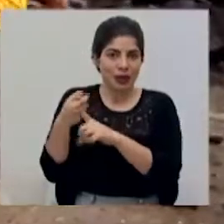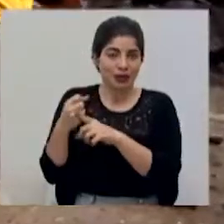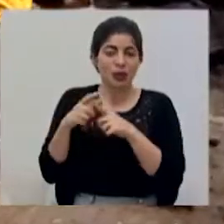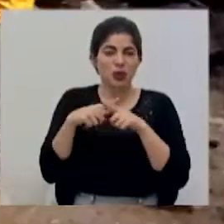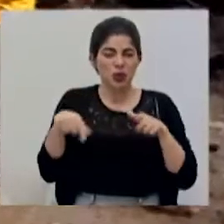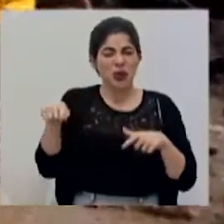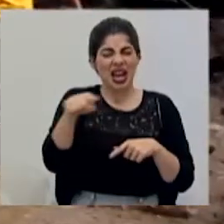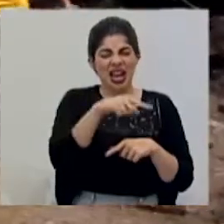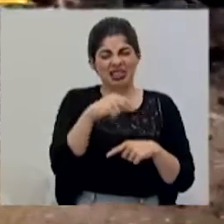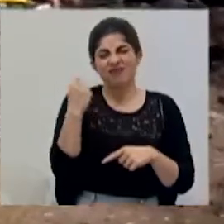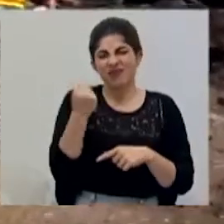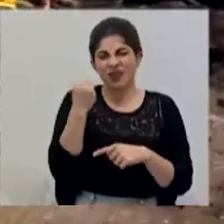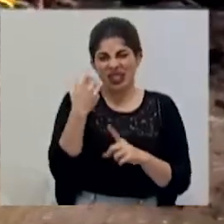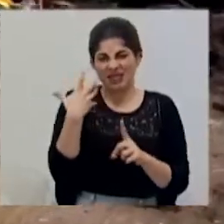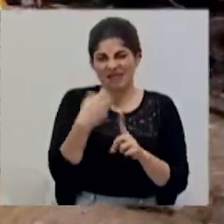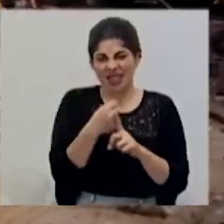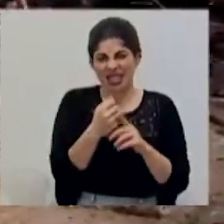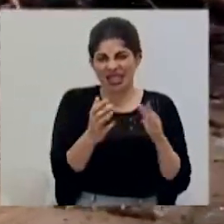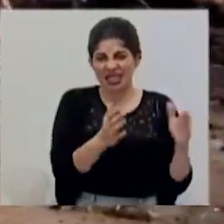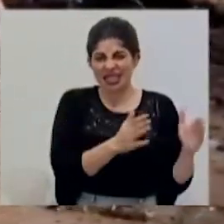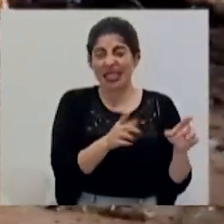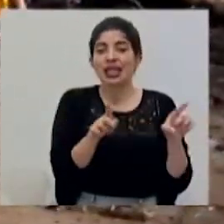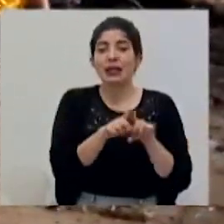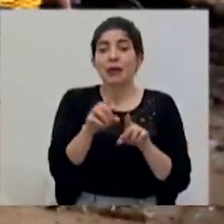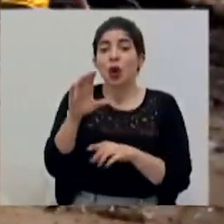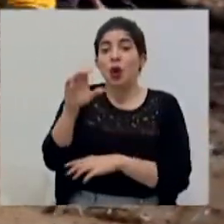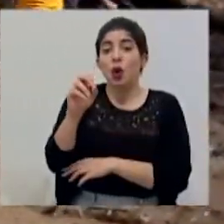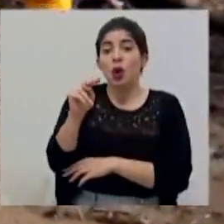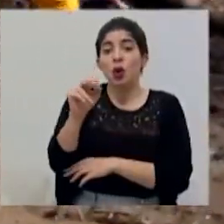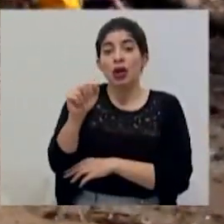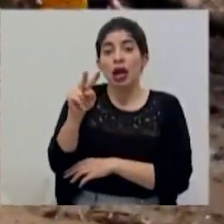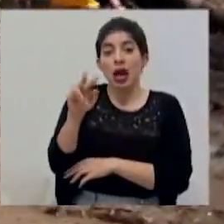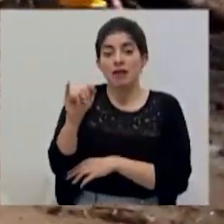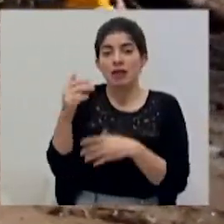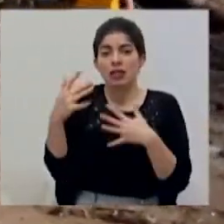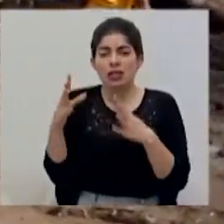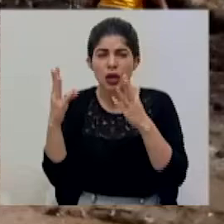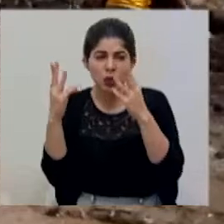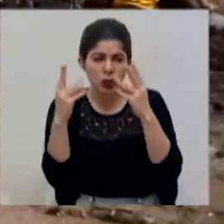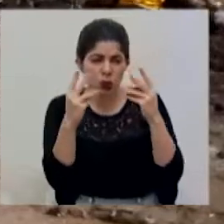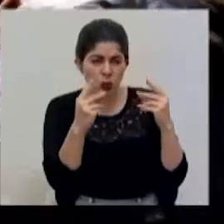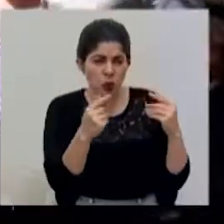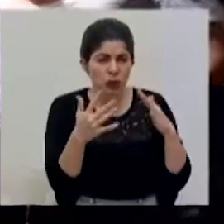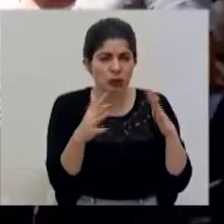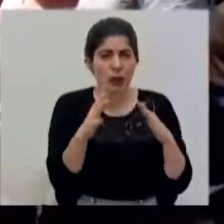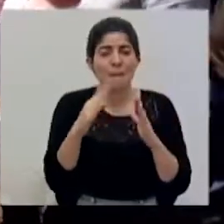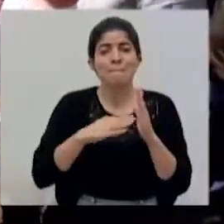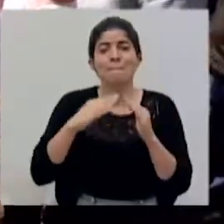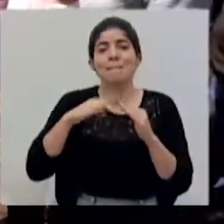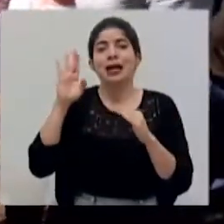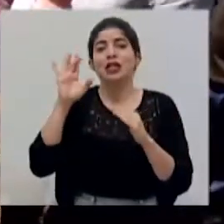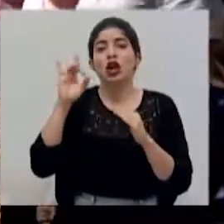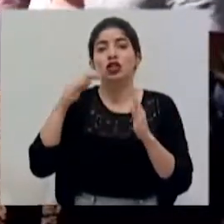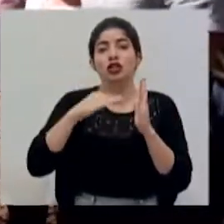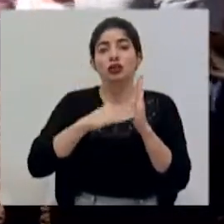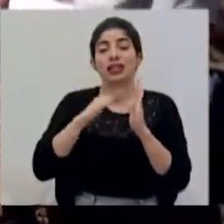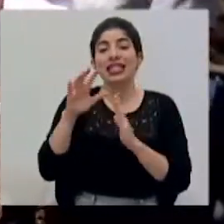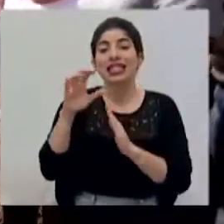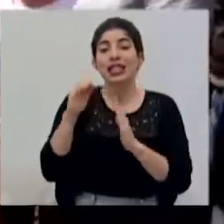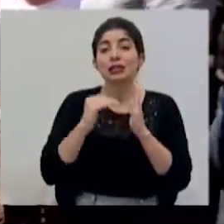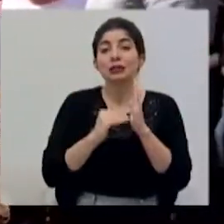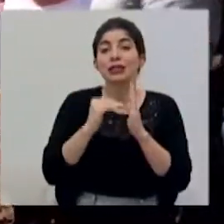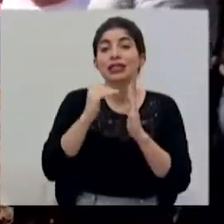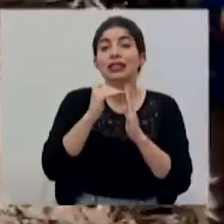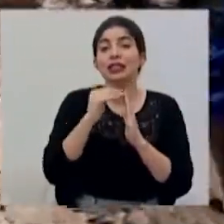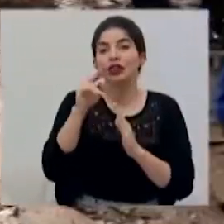bastante afectadas y preliminarmente el CONAVI ha estimado en más de 8.500 millones de colones las